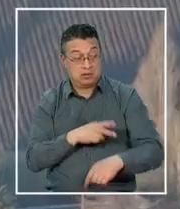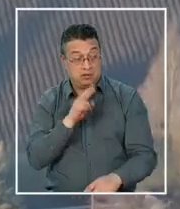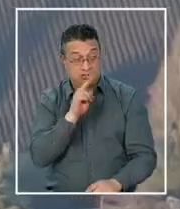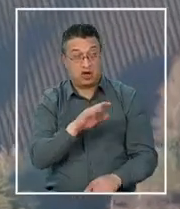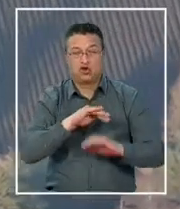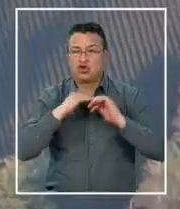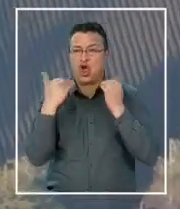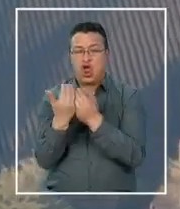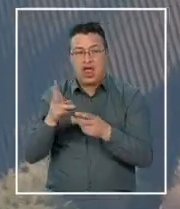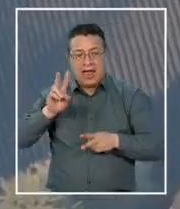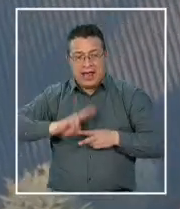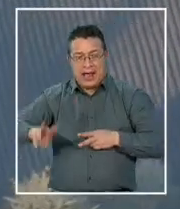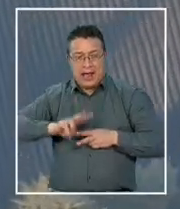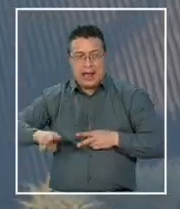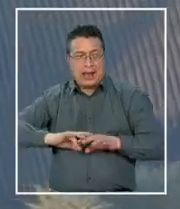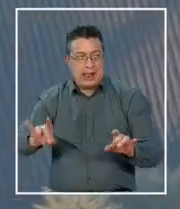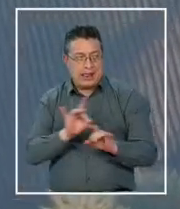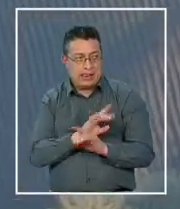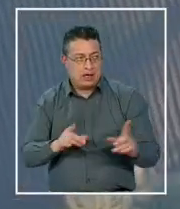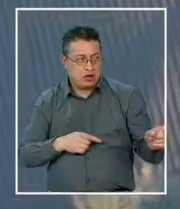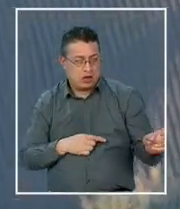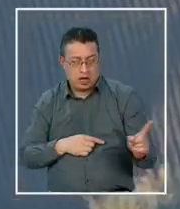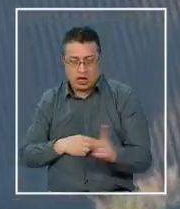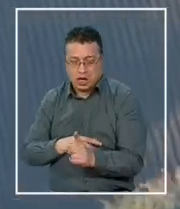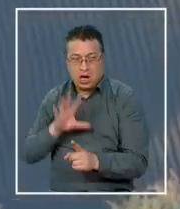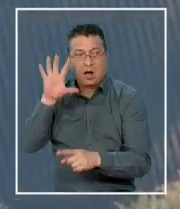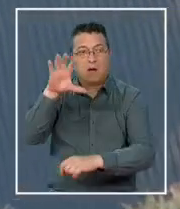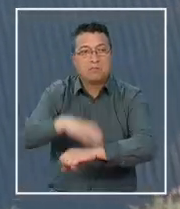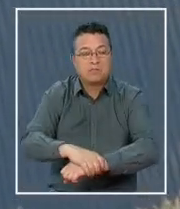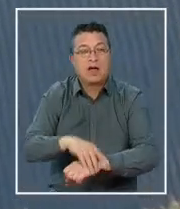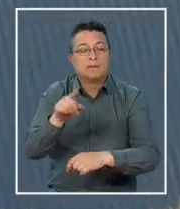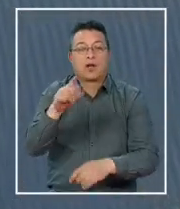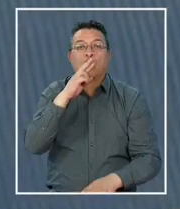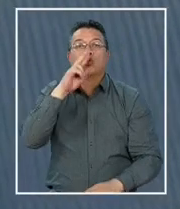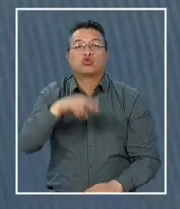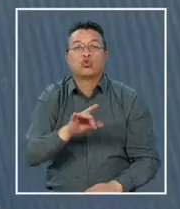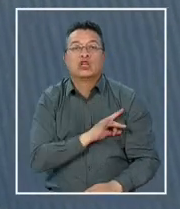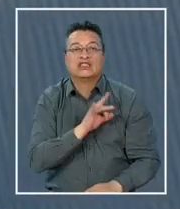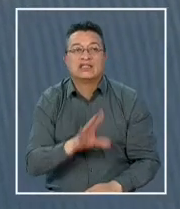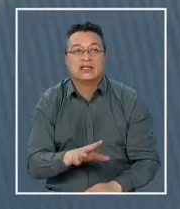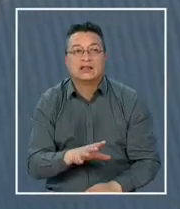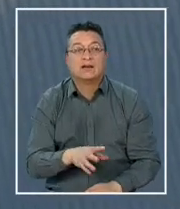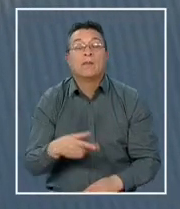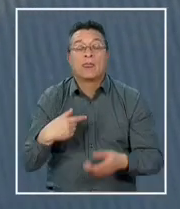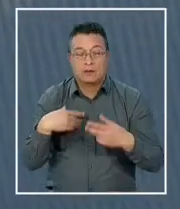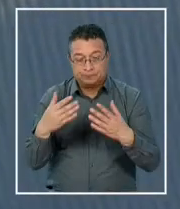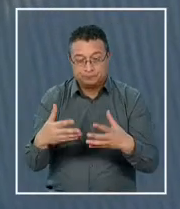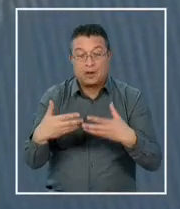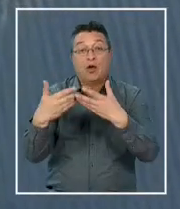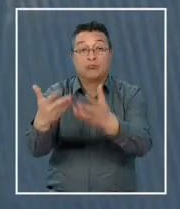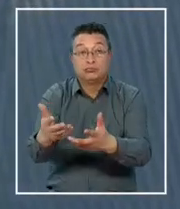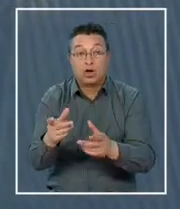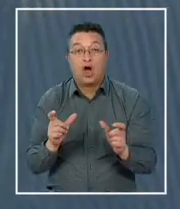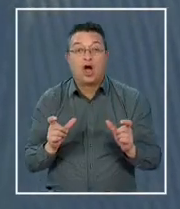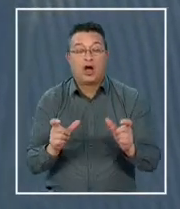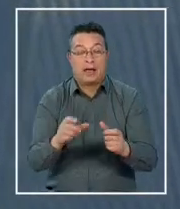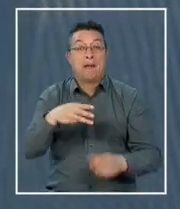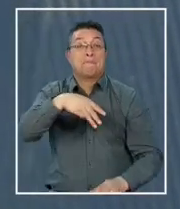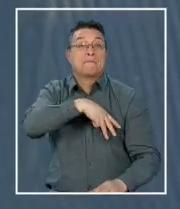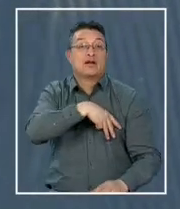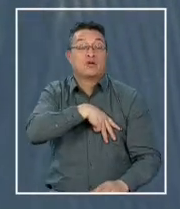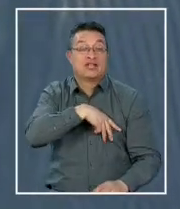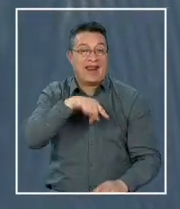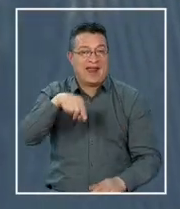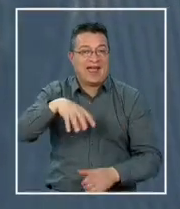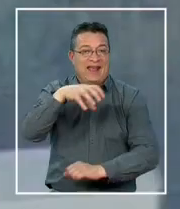ya estaba todo preparado para interceptar su traslado vía terrestre al sur del país se permitió la entrega controlada en la región metropolitana